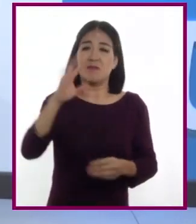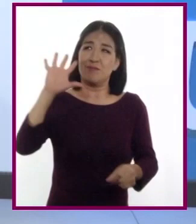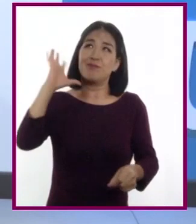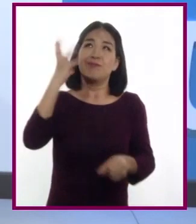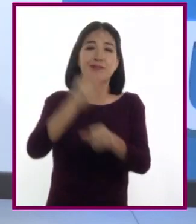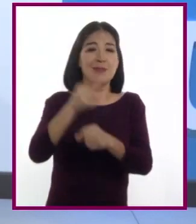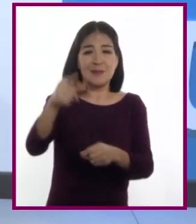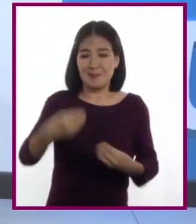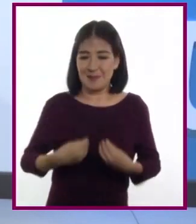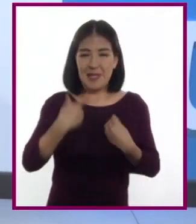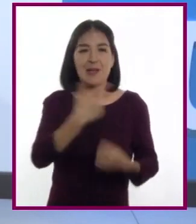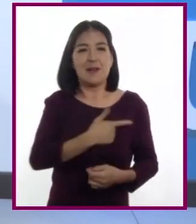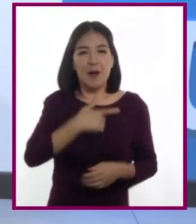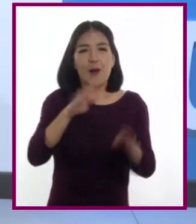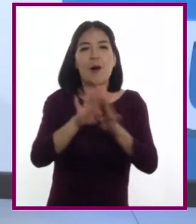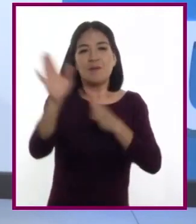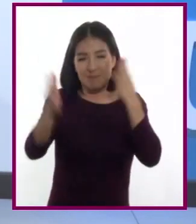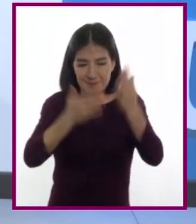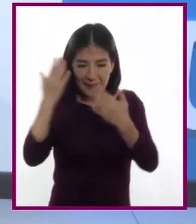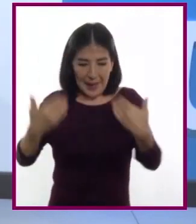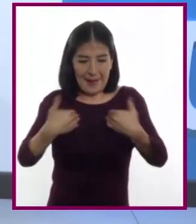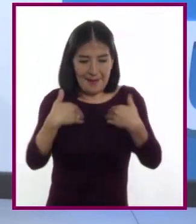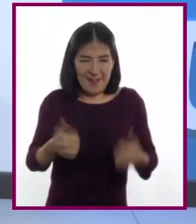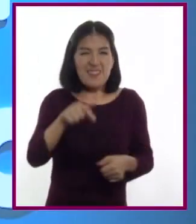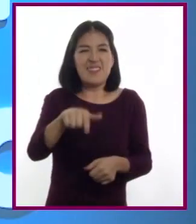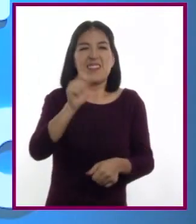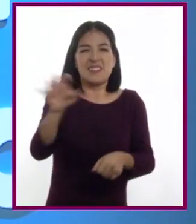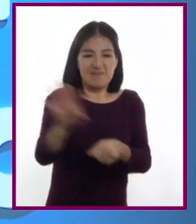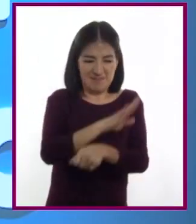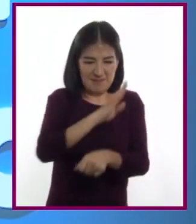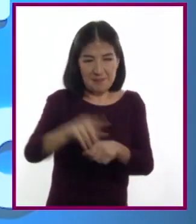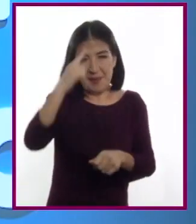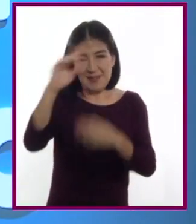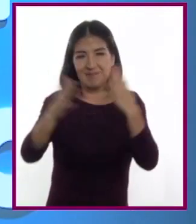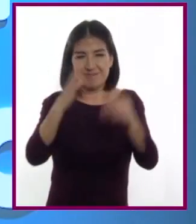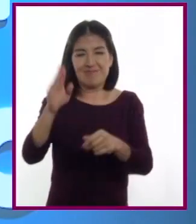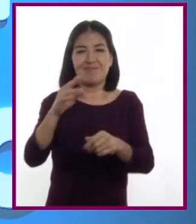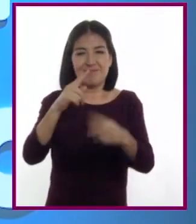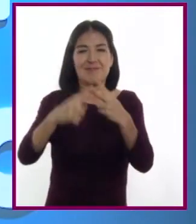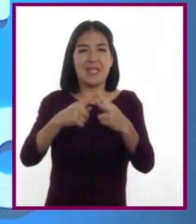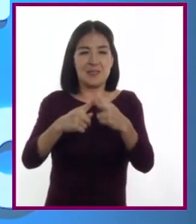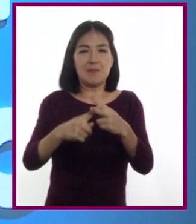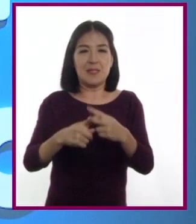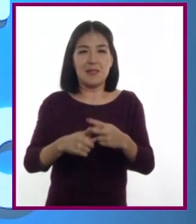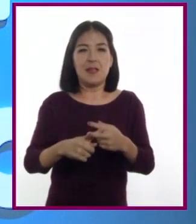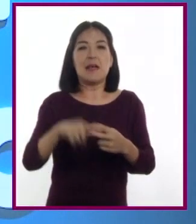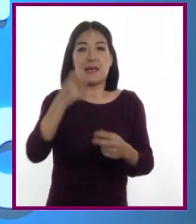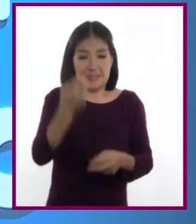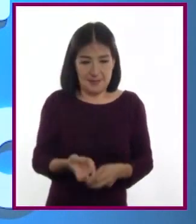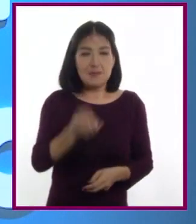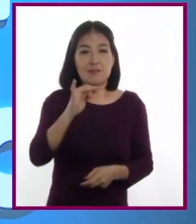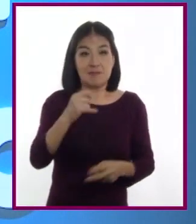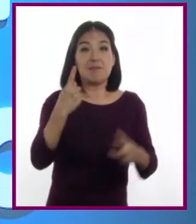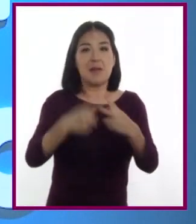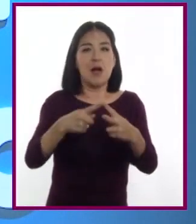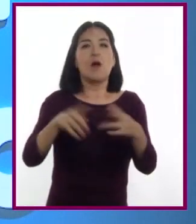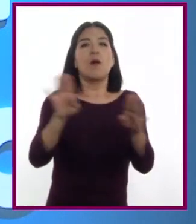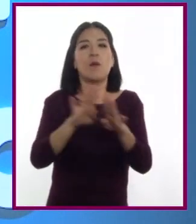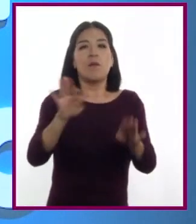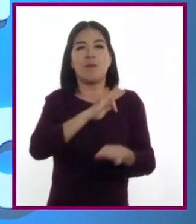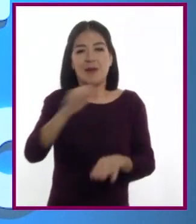estudiarlas, comprenderlas y disfrutar sus beneficios. Así es, las matemáticas te permiten acceder a